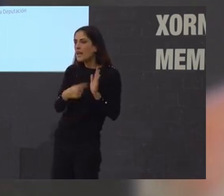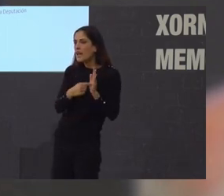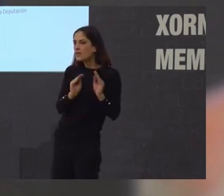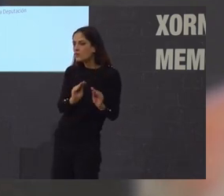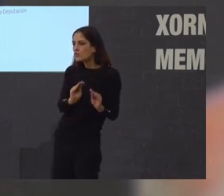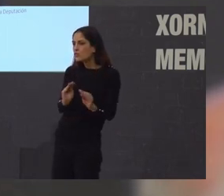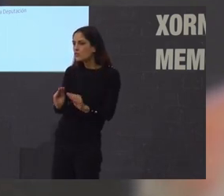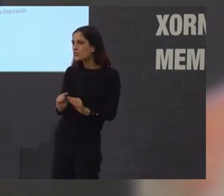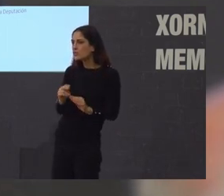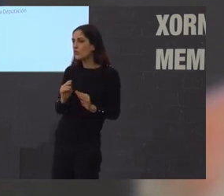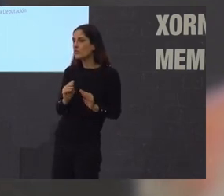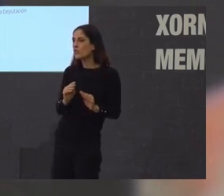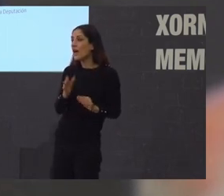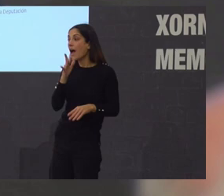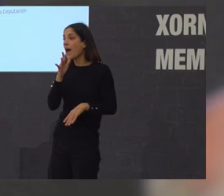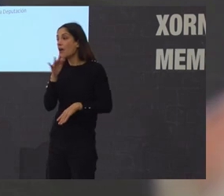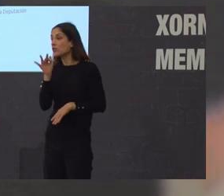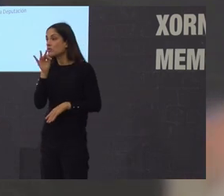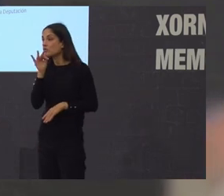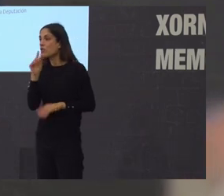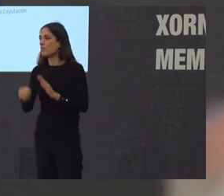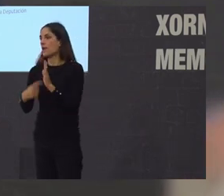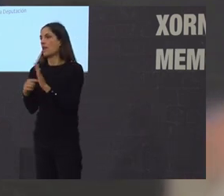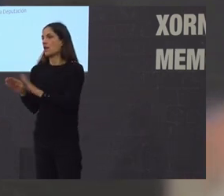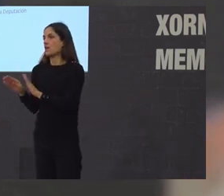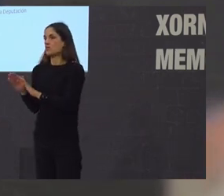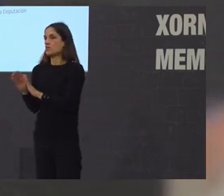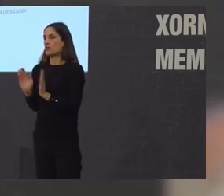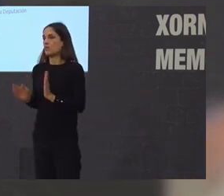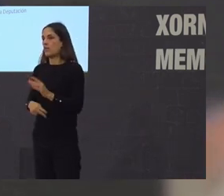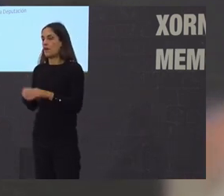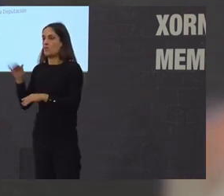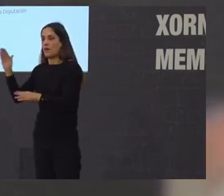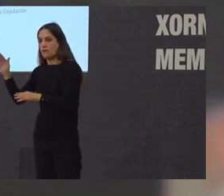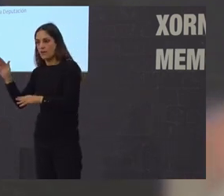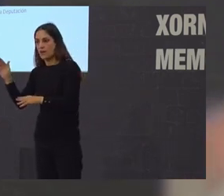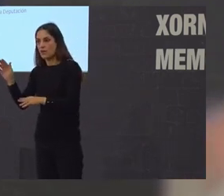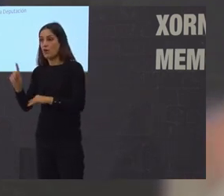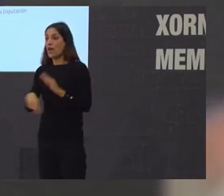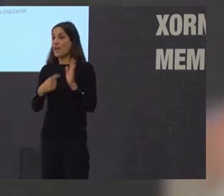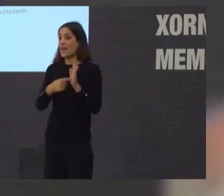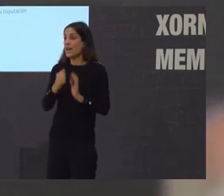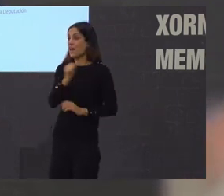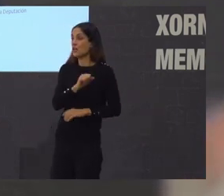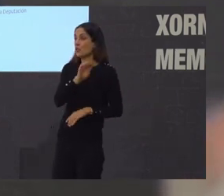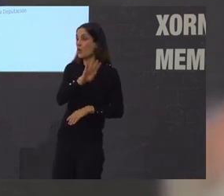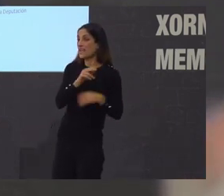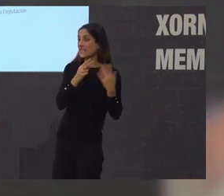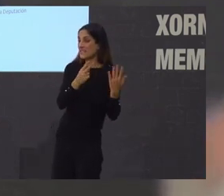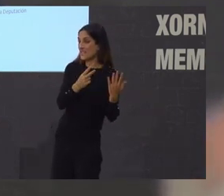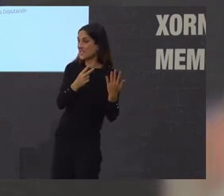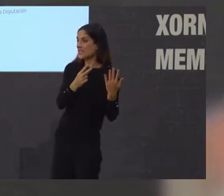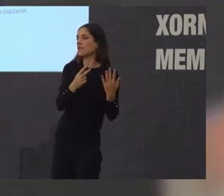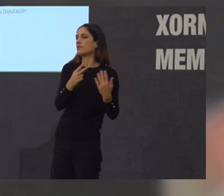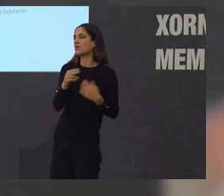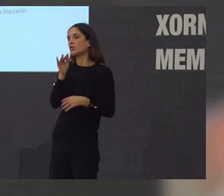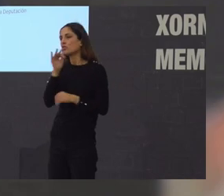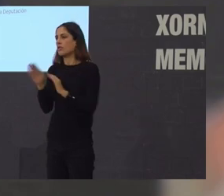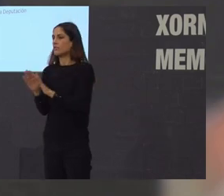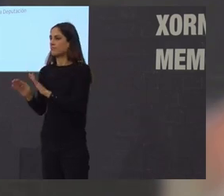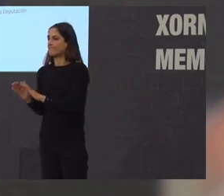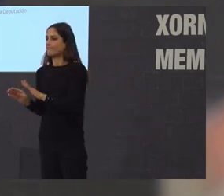son legales. La ley de incautación de bienes del año 1937 es legal. Por lo tanto, si hay